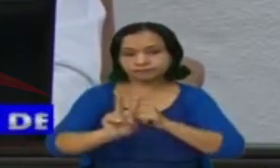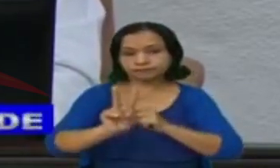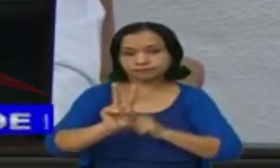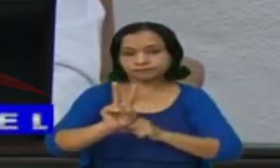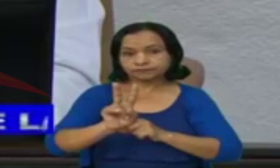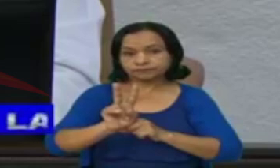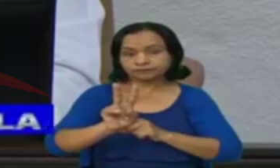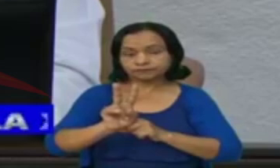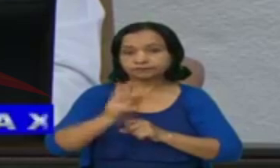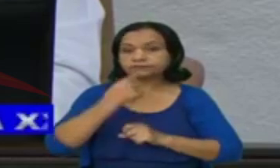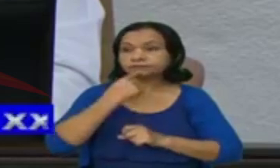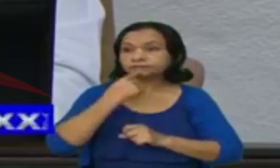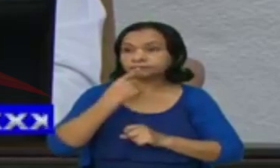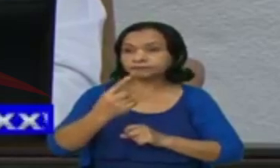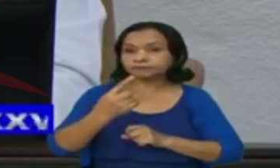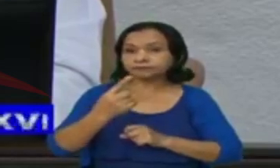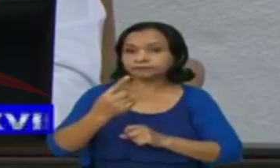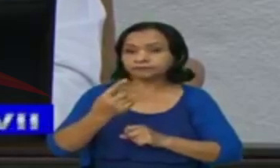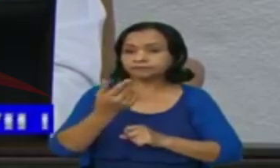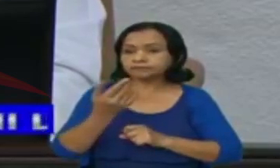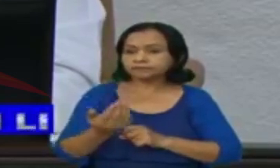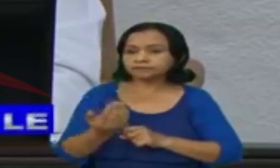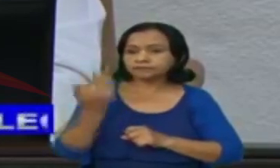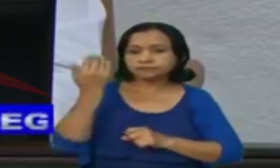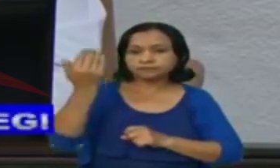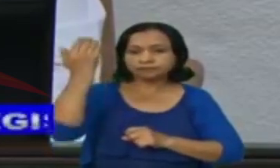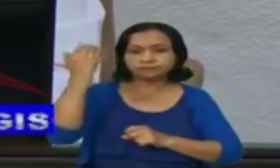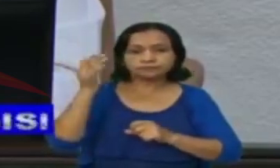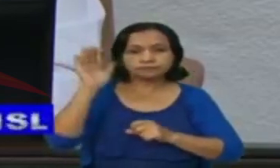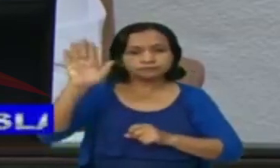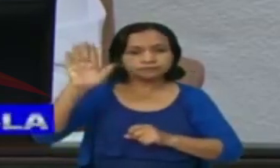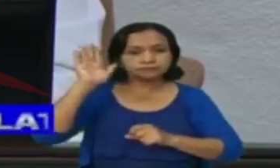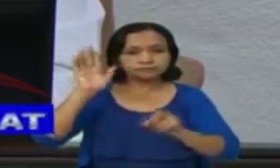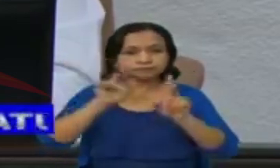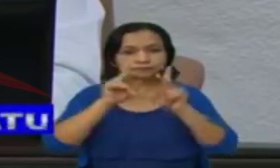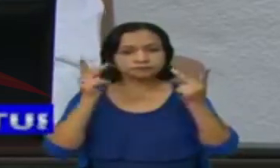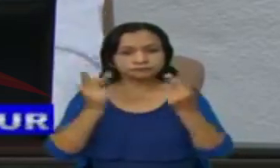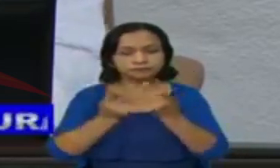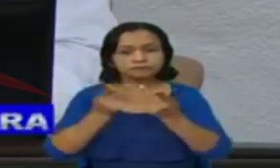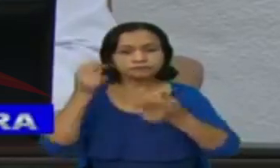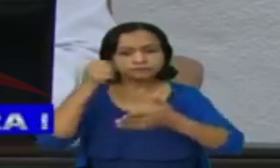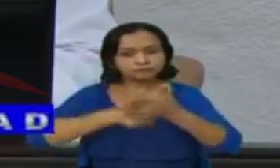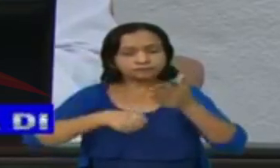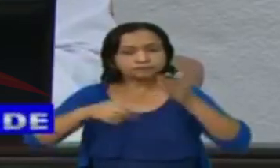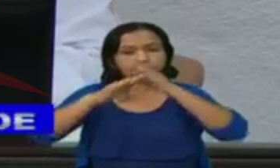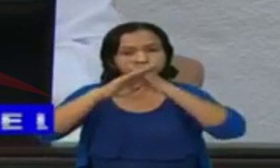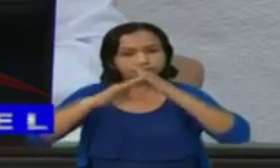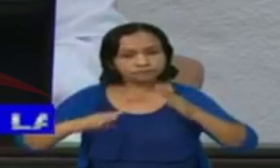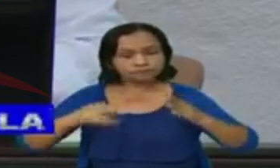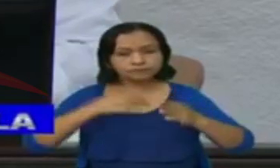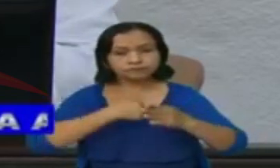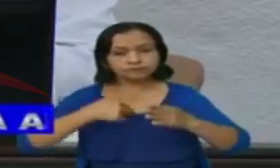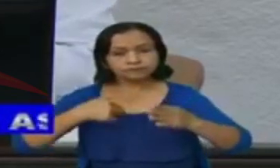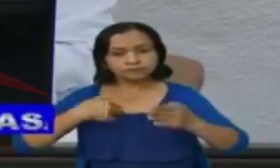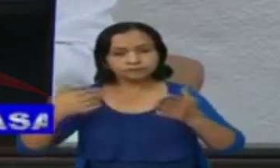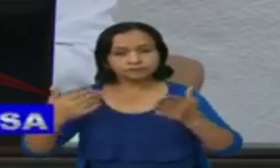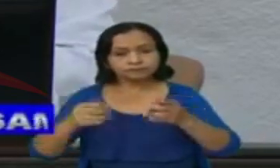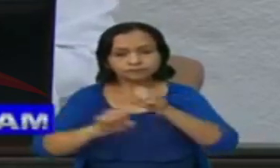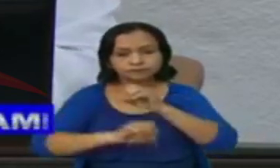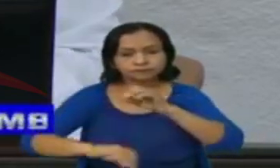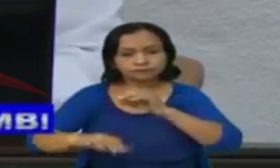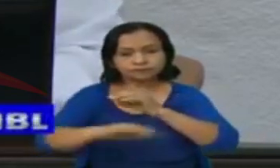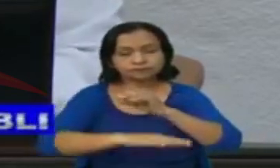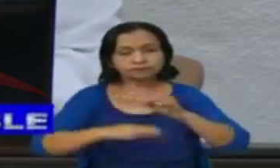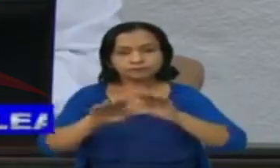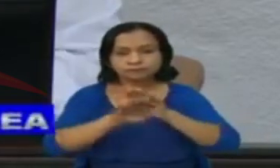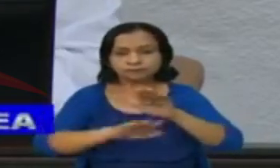que reiteramos el histórico compromiso de nuestro pueblo de luchar por la paz y la construcción de una sociedad cada